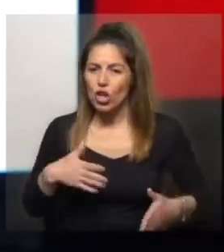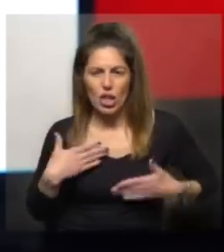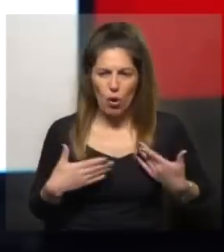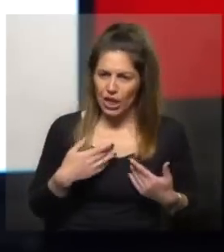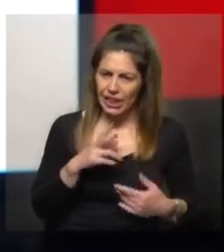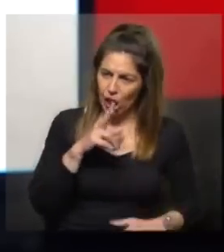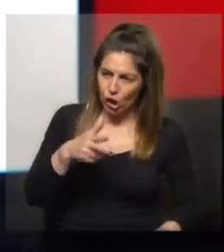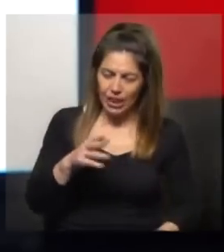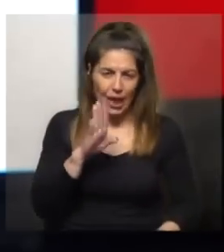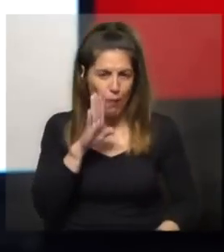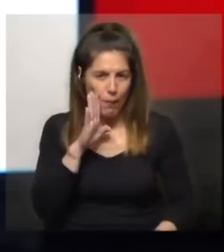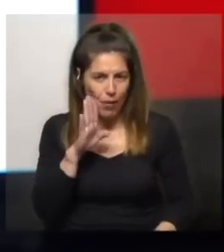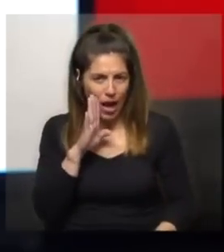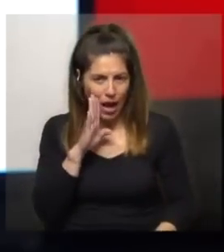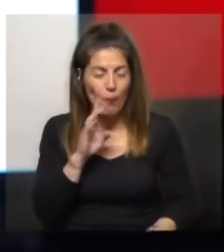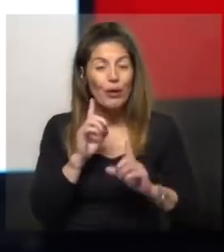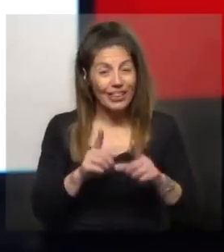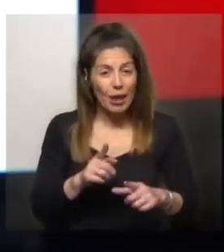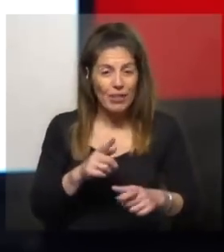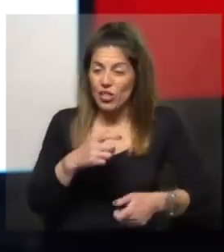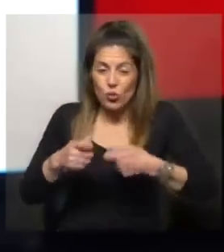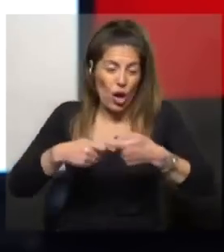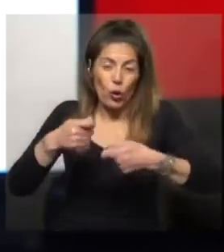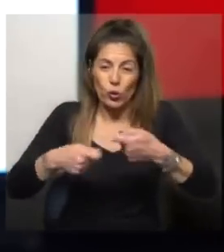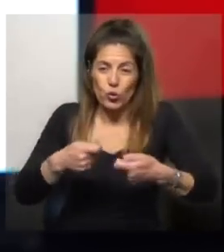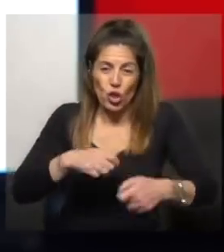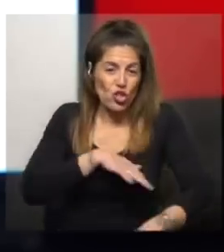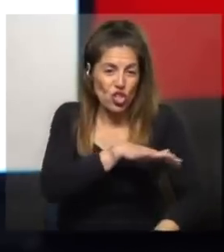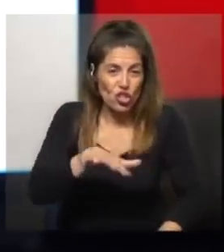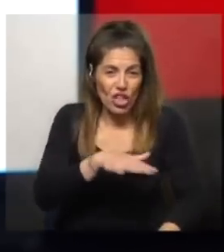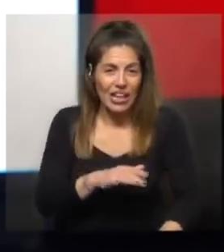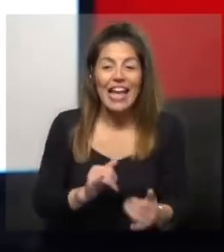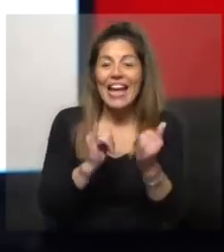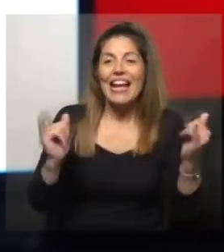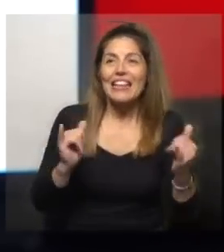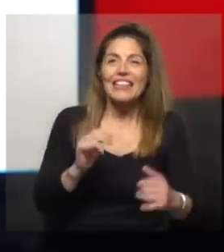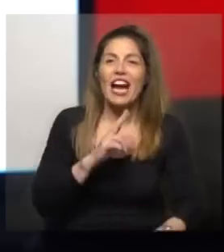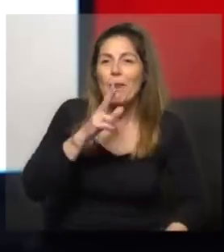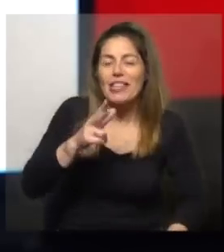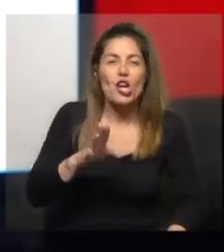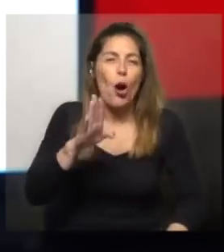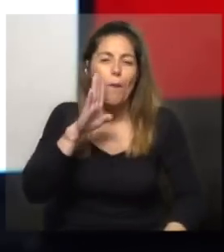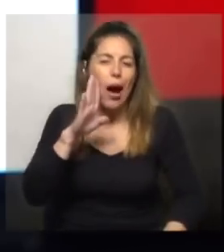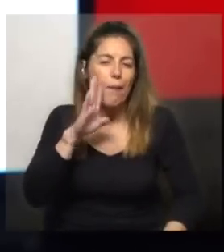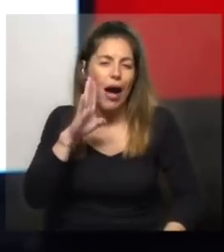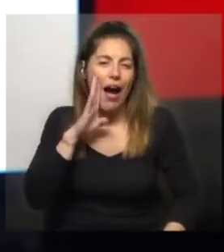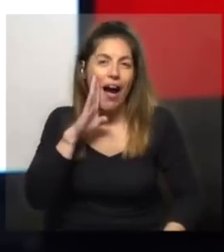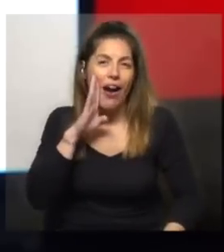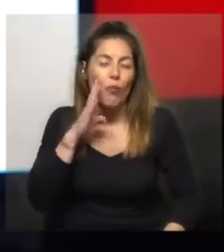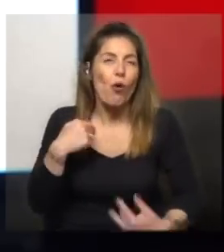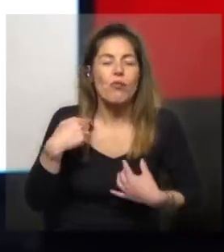diga mamá porque porque también es una construcción no O sea el día que me dijo mamá no O sea tenemos como una cosa muy construida en